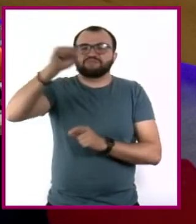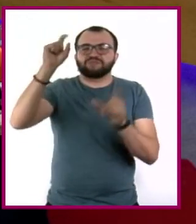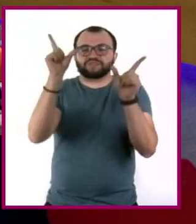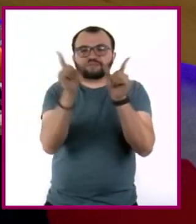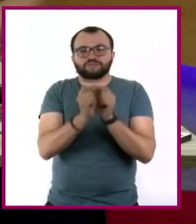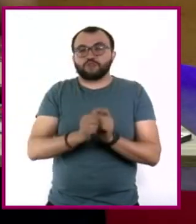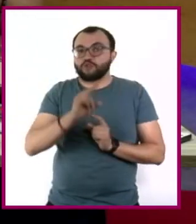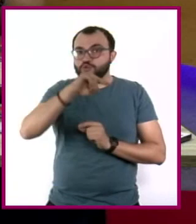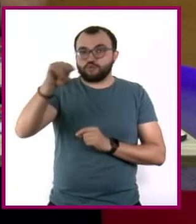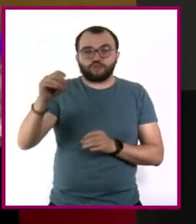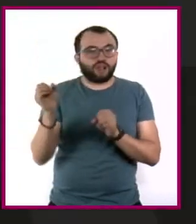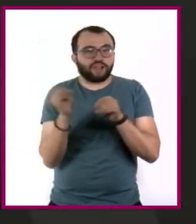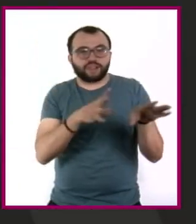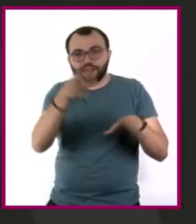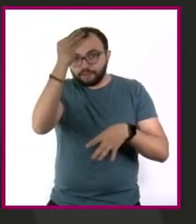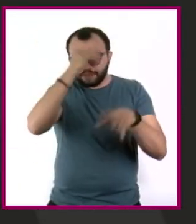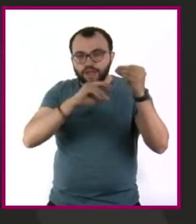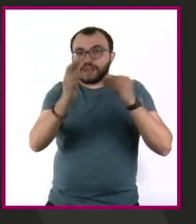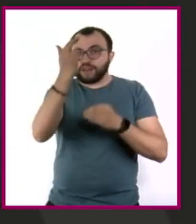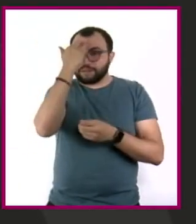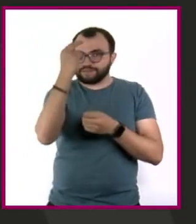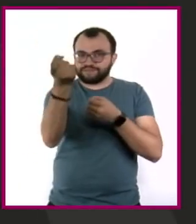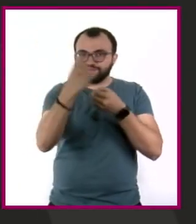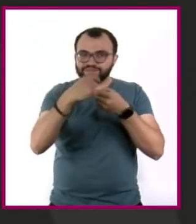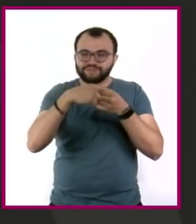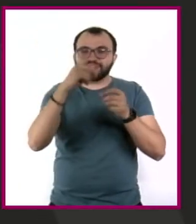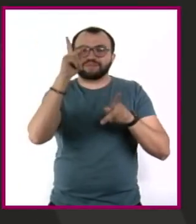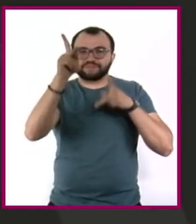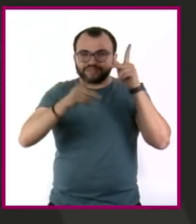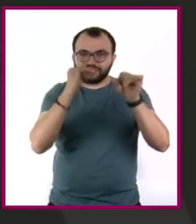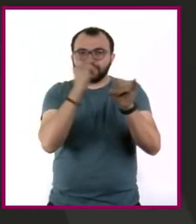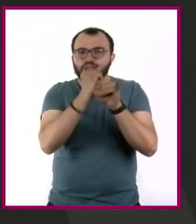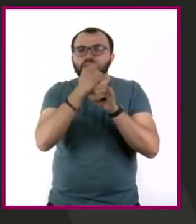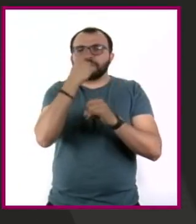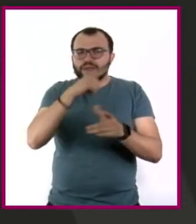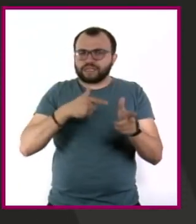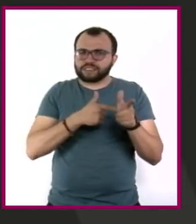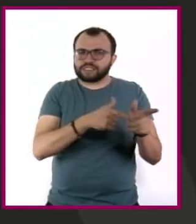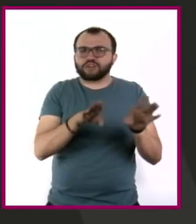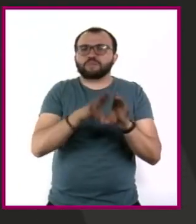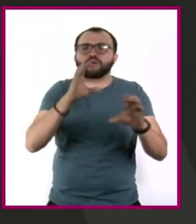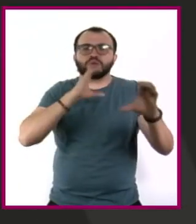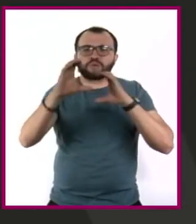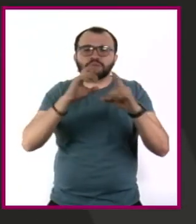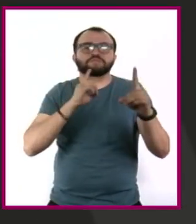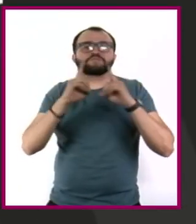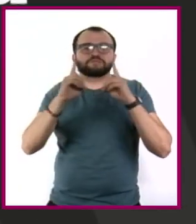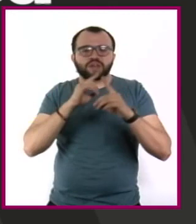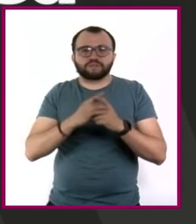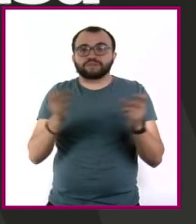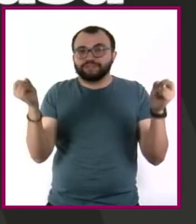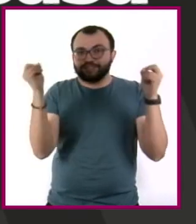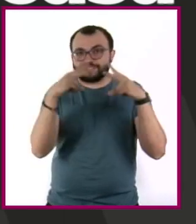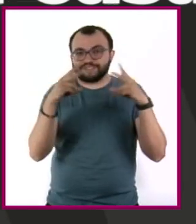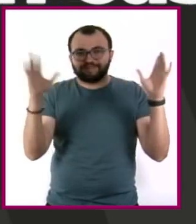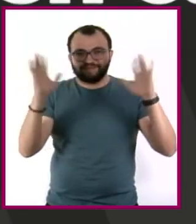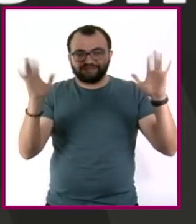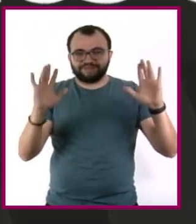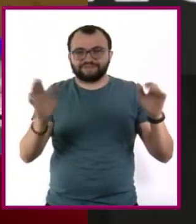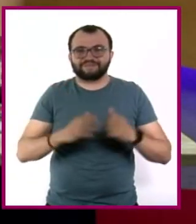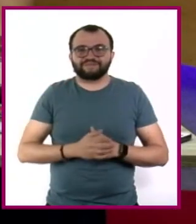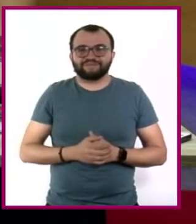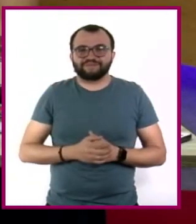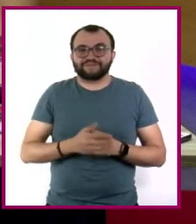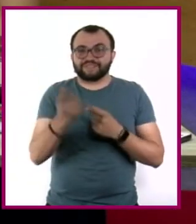dejes de aprender! Recuerda visitarnos en nuestras redes sociales para seguir dialogando. ¡Nos vemos en el siguiente video! ¡Nos vemos! ¡Bye!